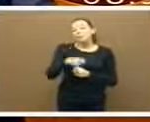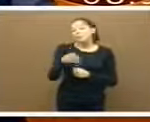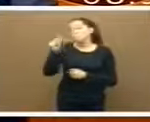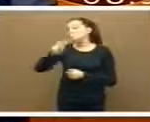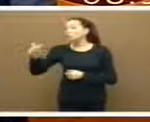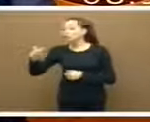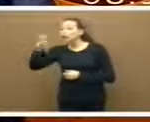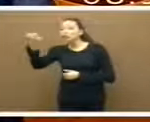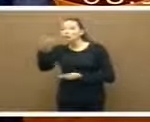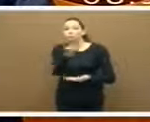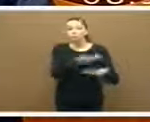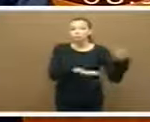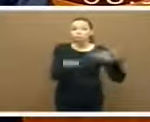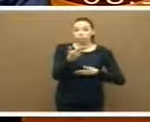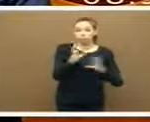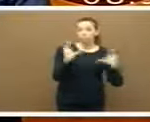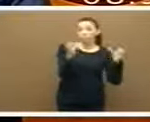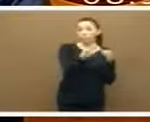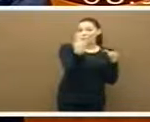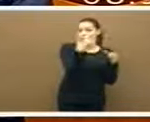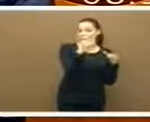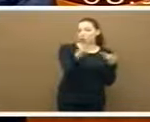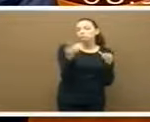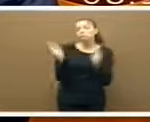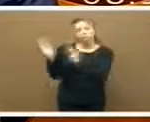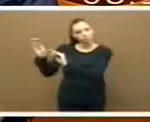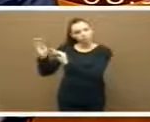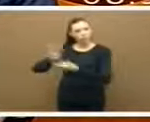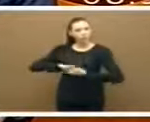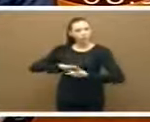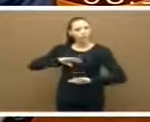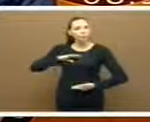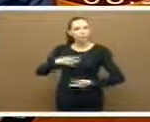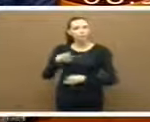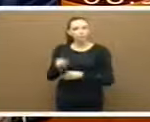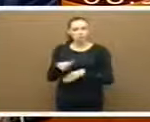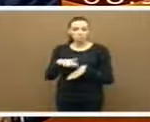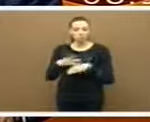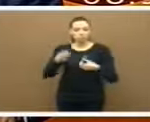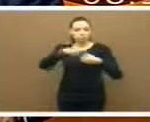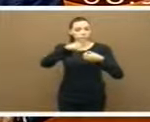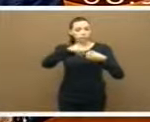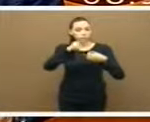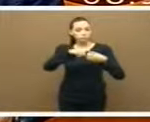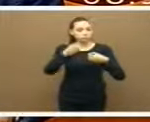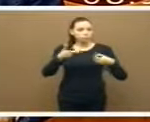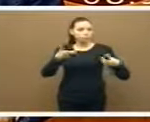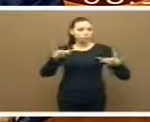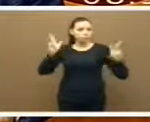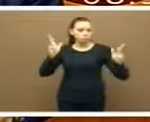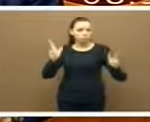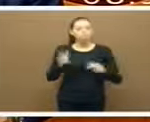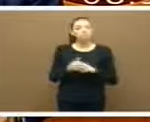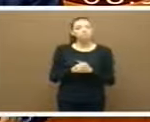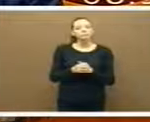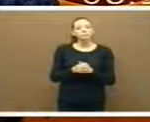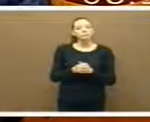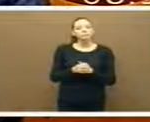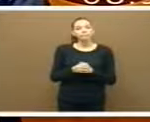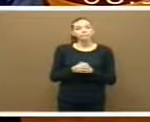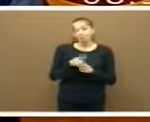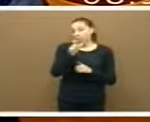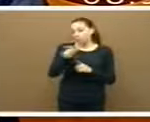que el Reglamento de Festejos Taurinos Populares de Extremadura contempla para su participación en ellos, y dándole al personal